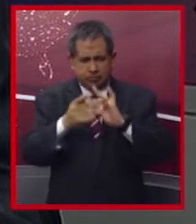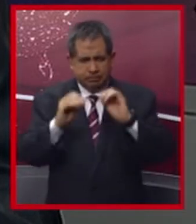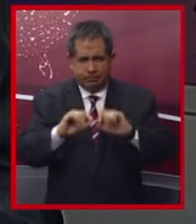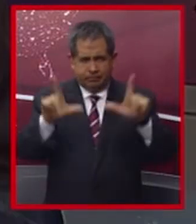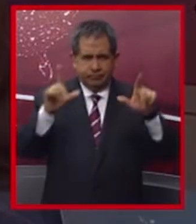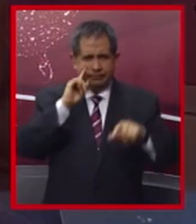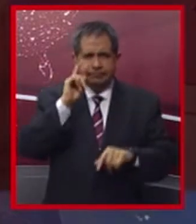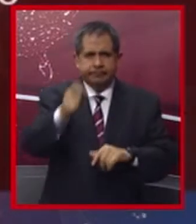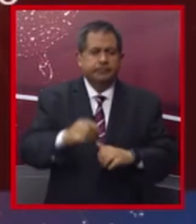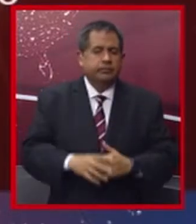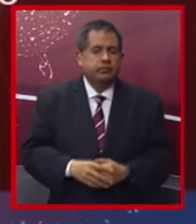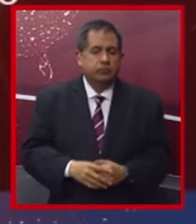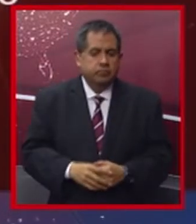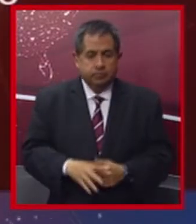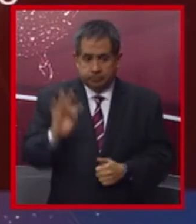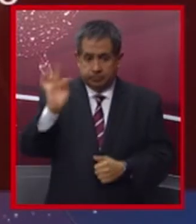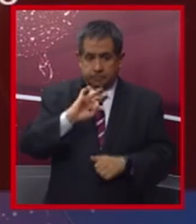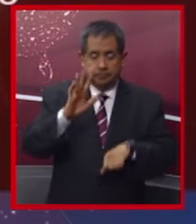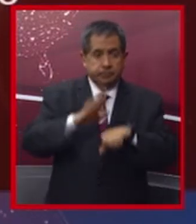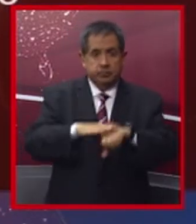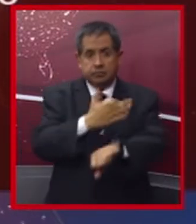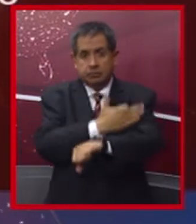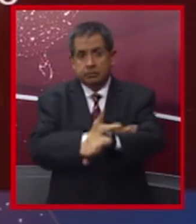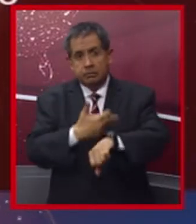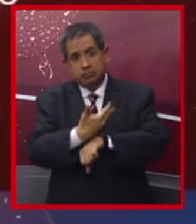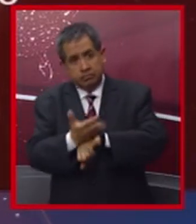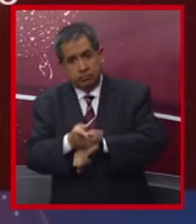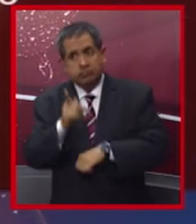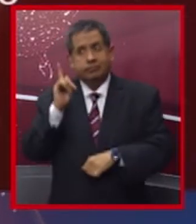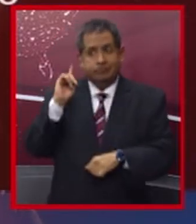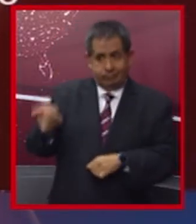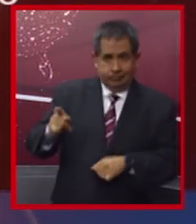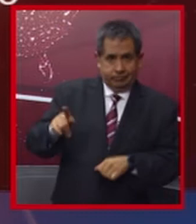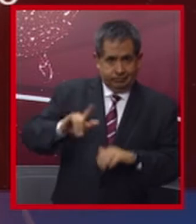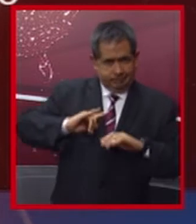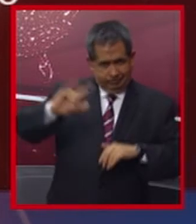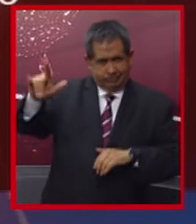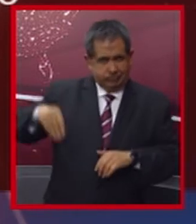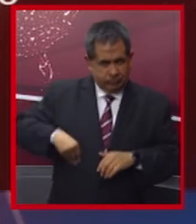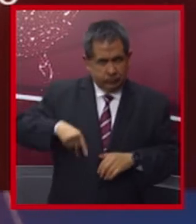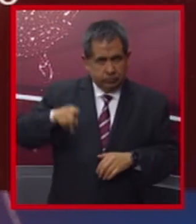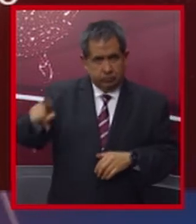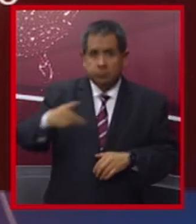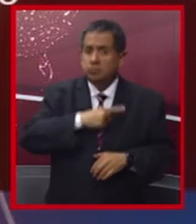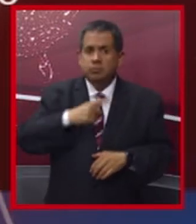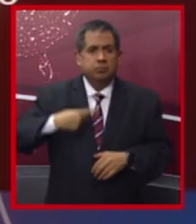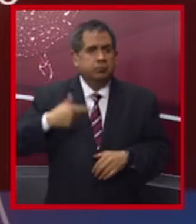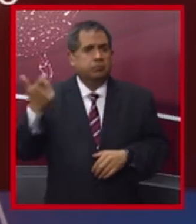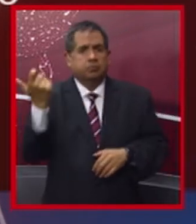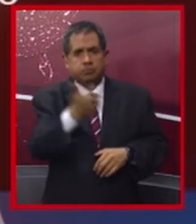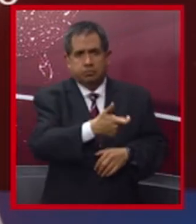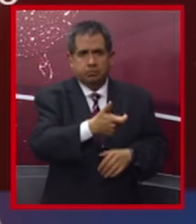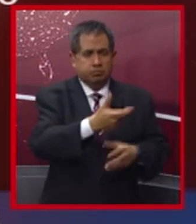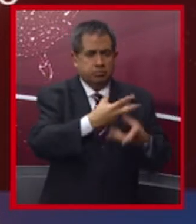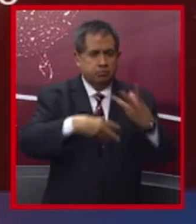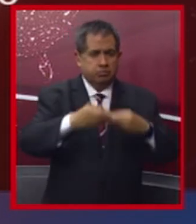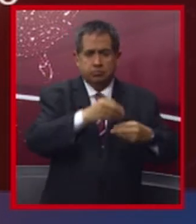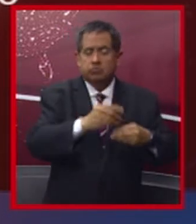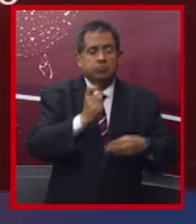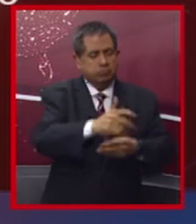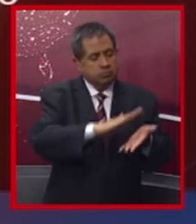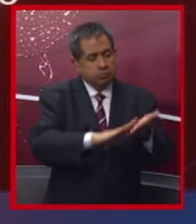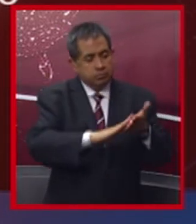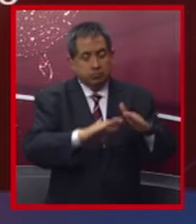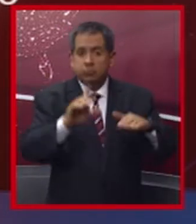pantalla. Establece que en caso de una demora imputable a las aerolíneas, estas tendrán que indemnizar al pasajero y no podrán ser inferior